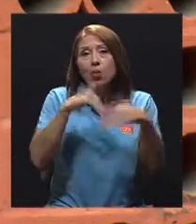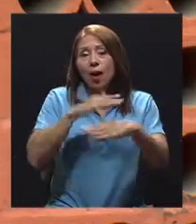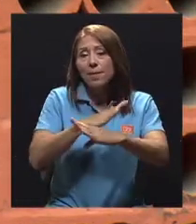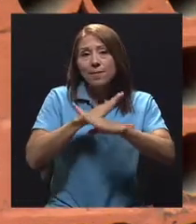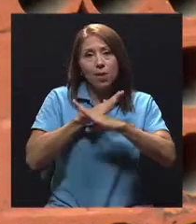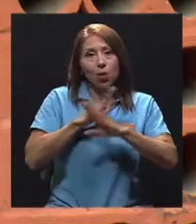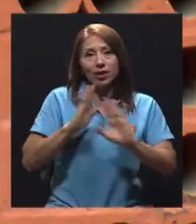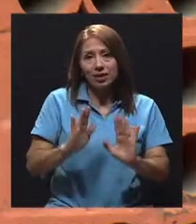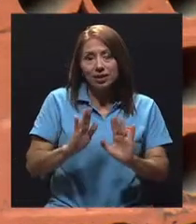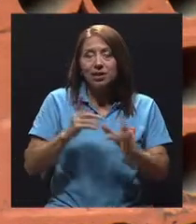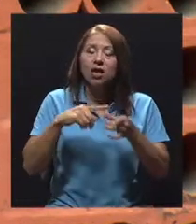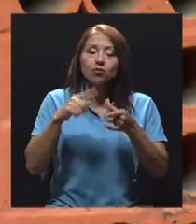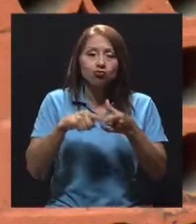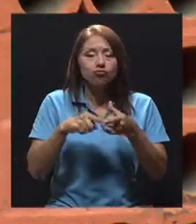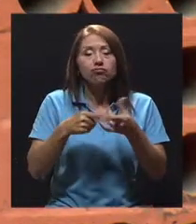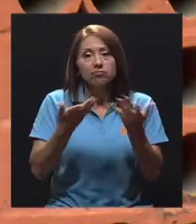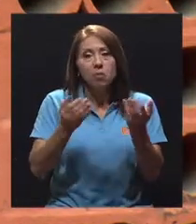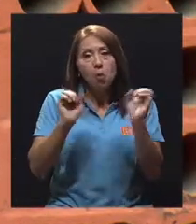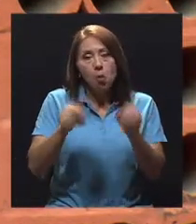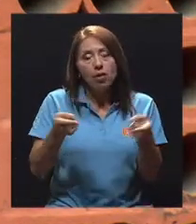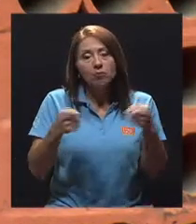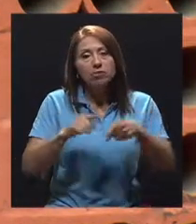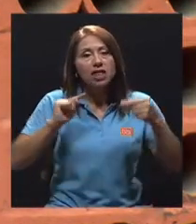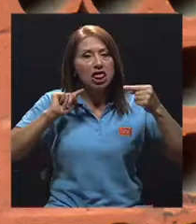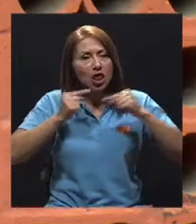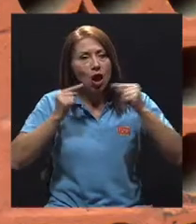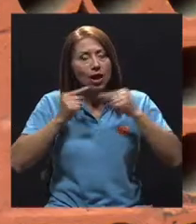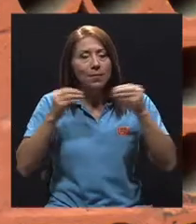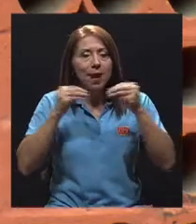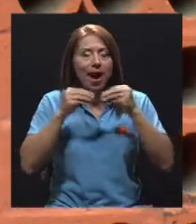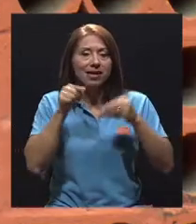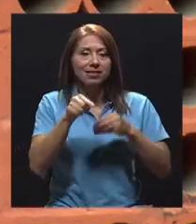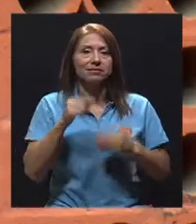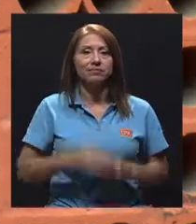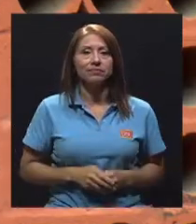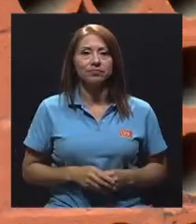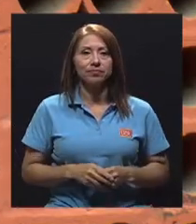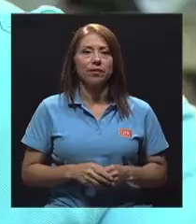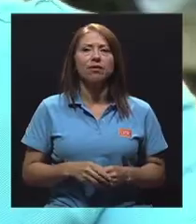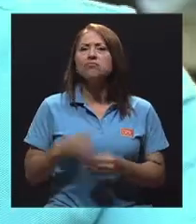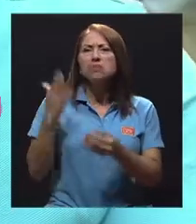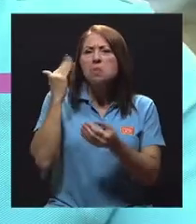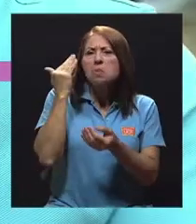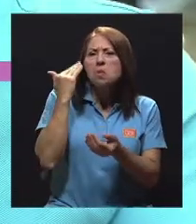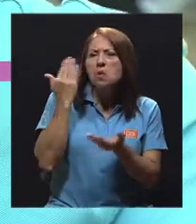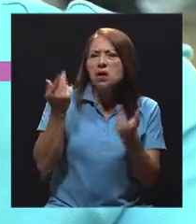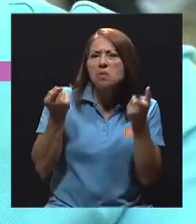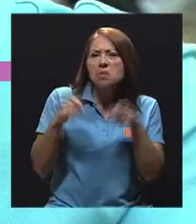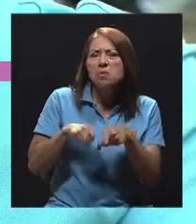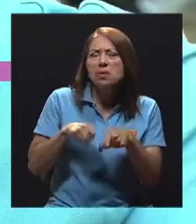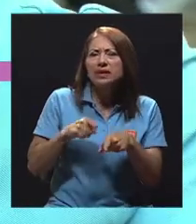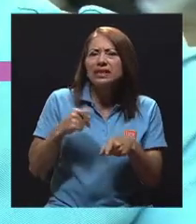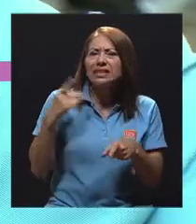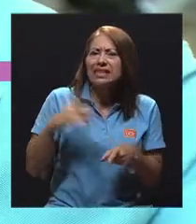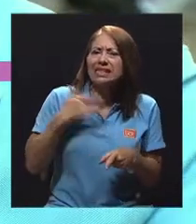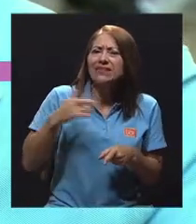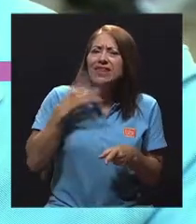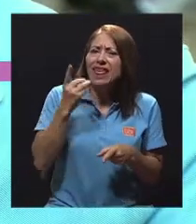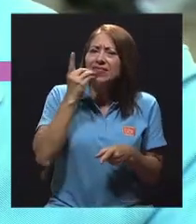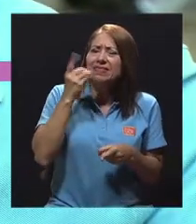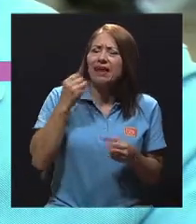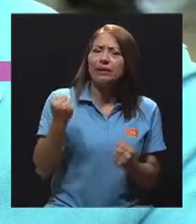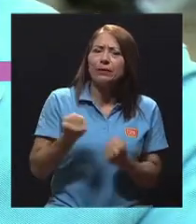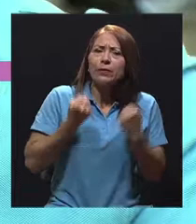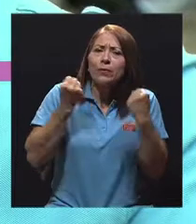la protección, ¿verdad? Y por lo tanto pues duele más o es más localizado en esa área. Doctor, ¿y a qué se debe que ocurra la